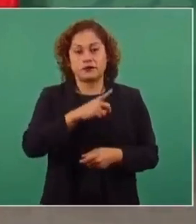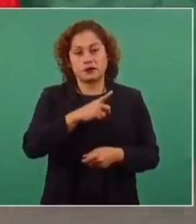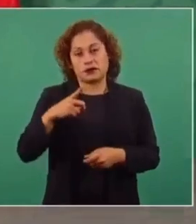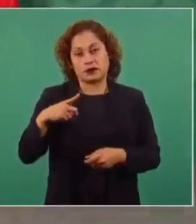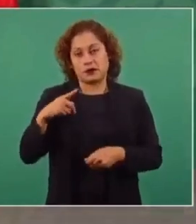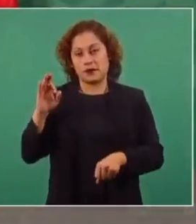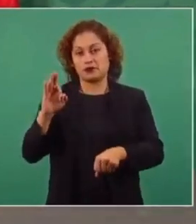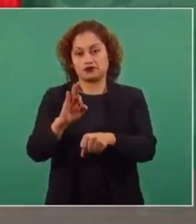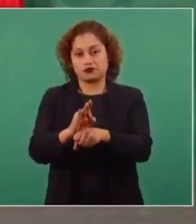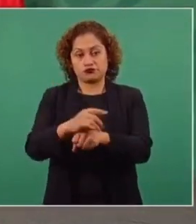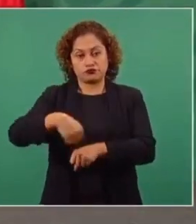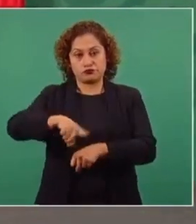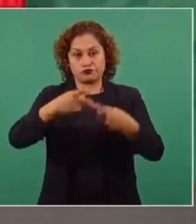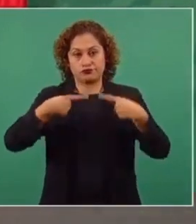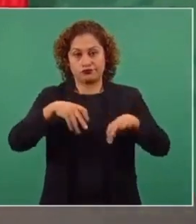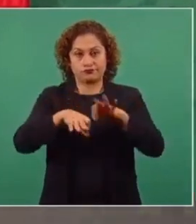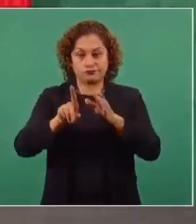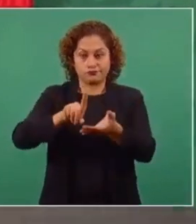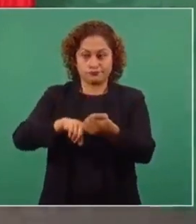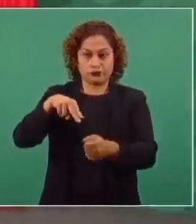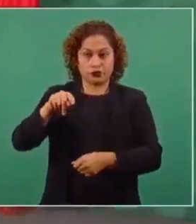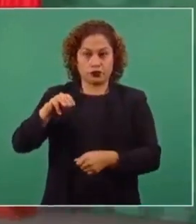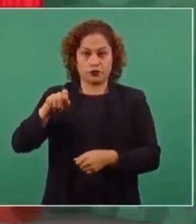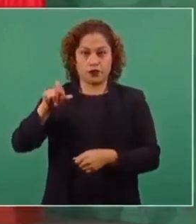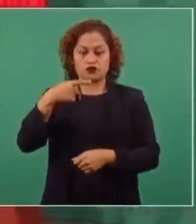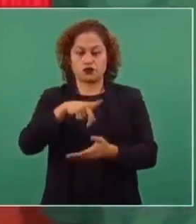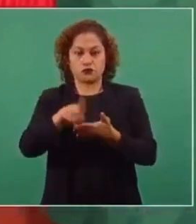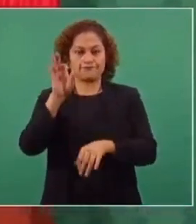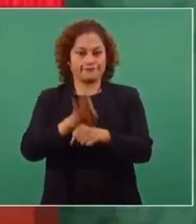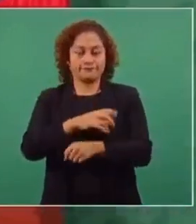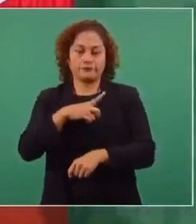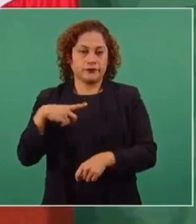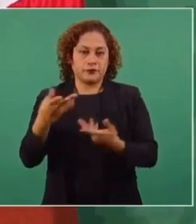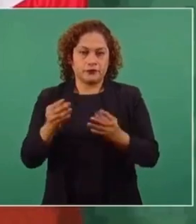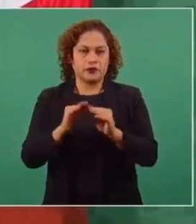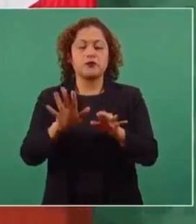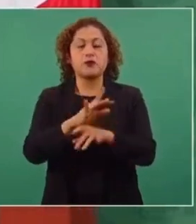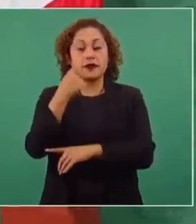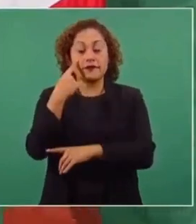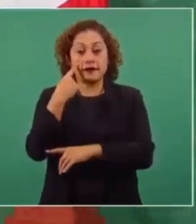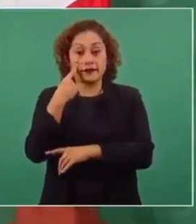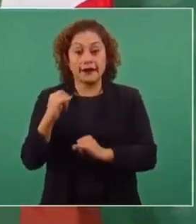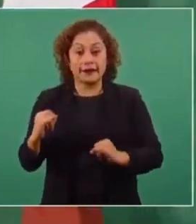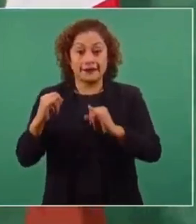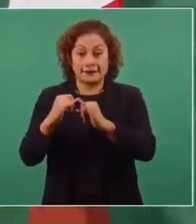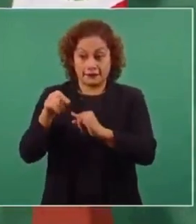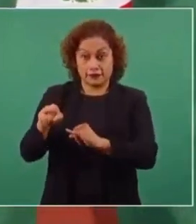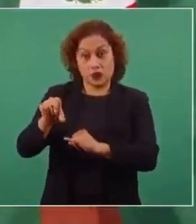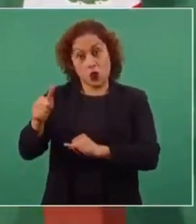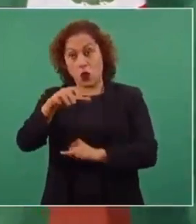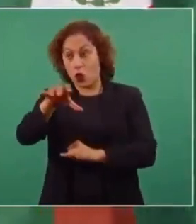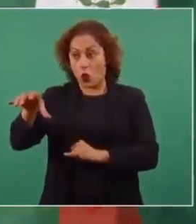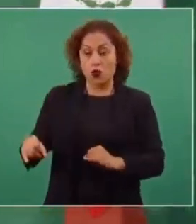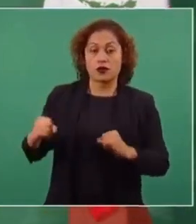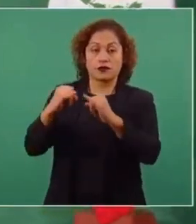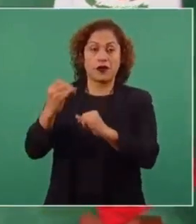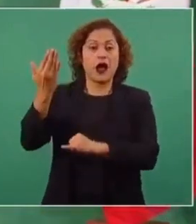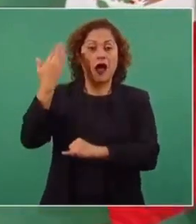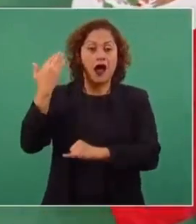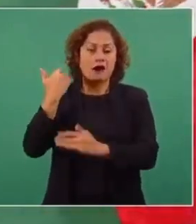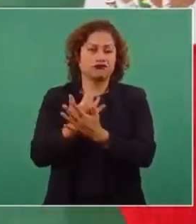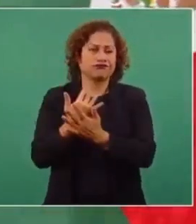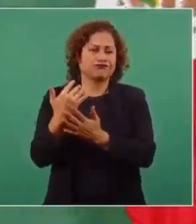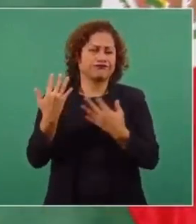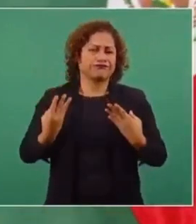proteger los derechos de los trabajadores. Es que en todas estas instituciones, pues habían muchos